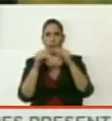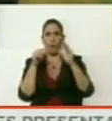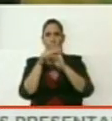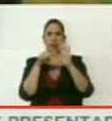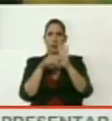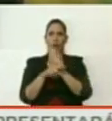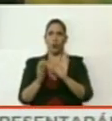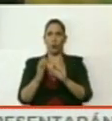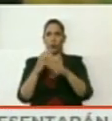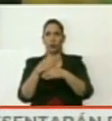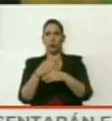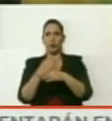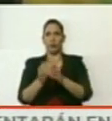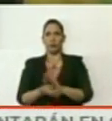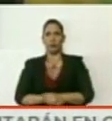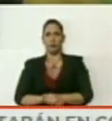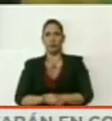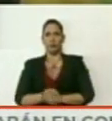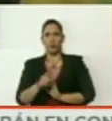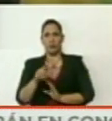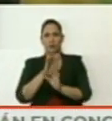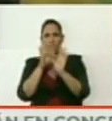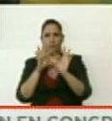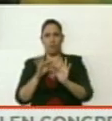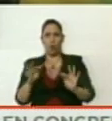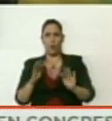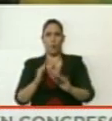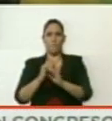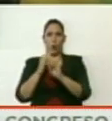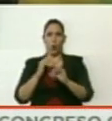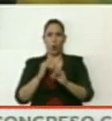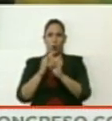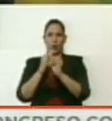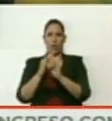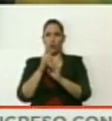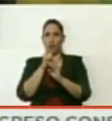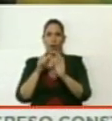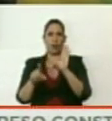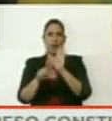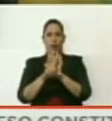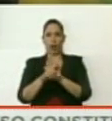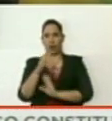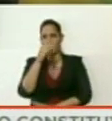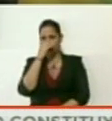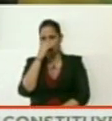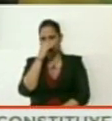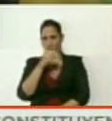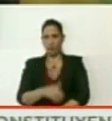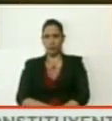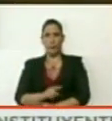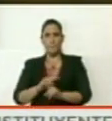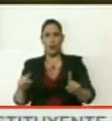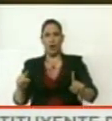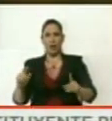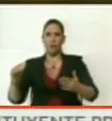coercitivas unilaterales, este tipo de bloqueos ilegales y criminales para